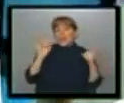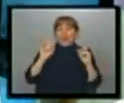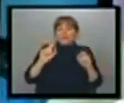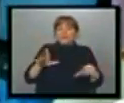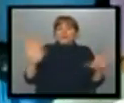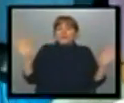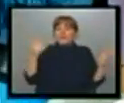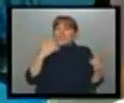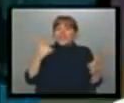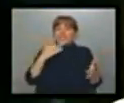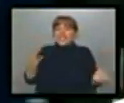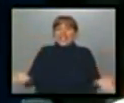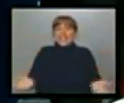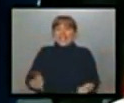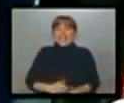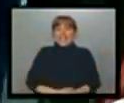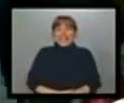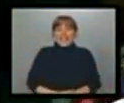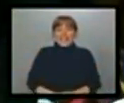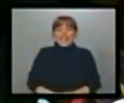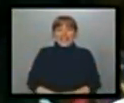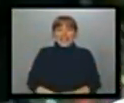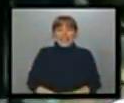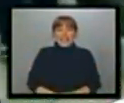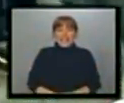pero no sé qué puede llegar a pasar.